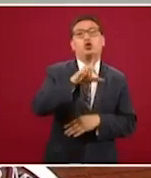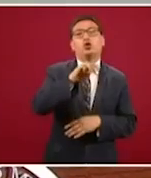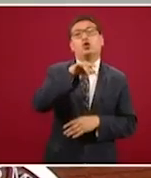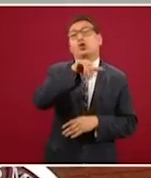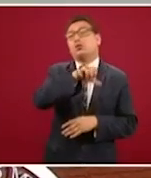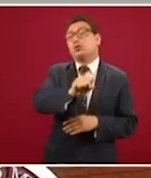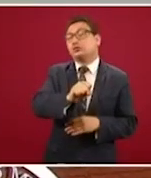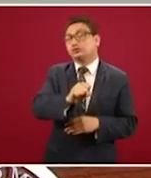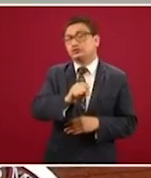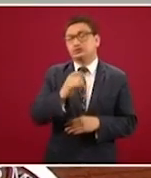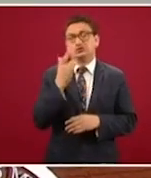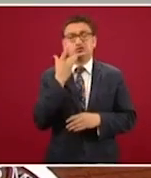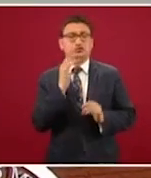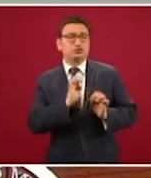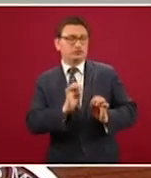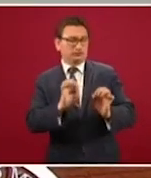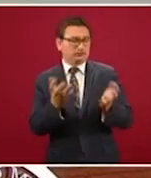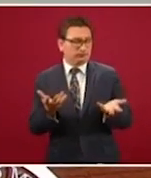O sea,